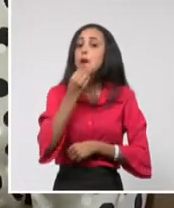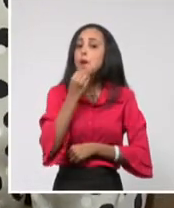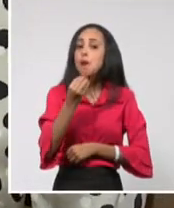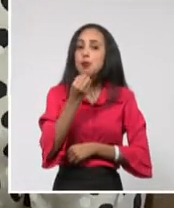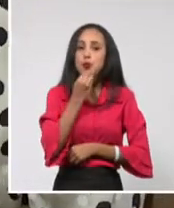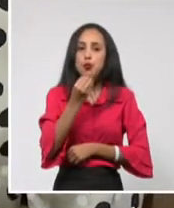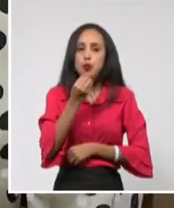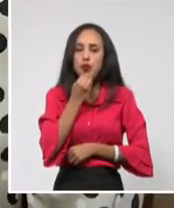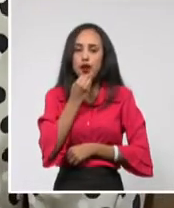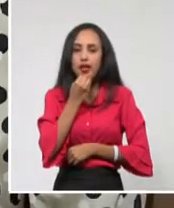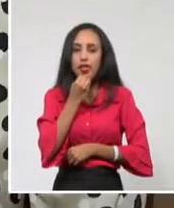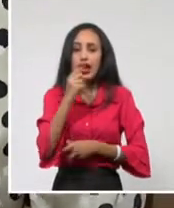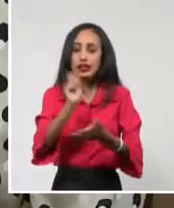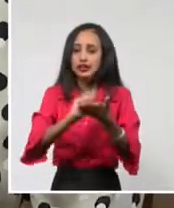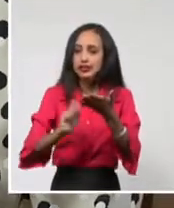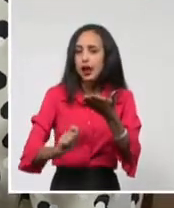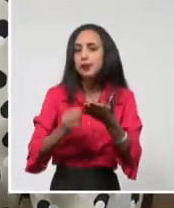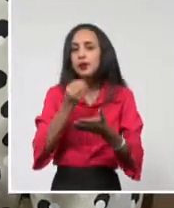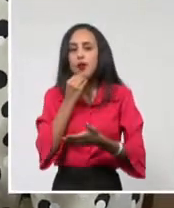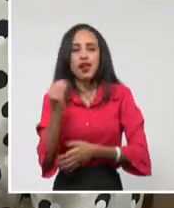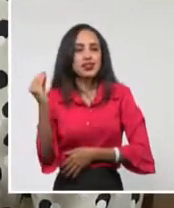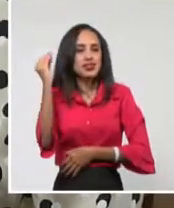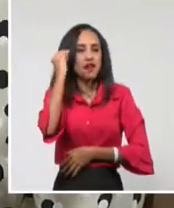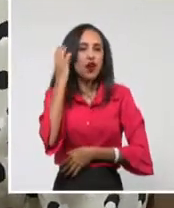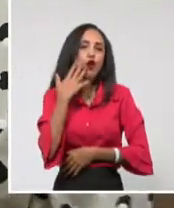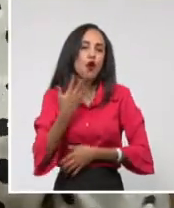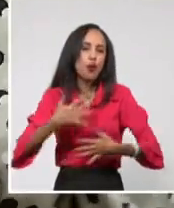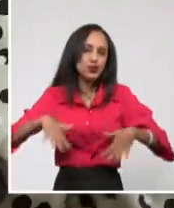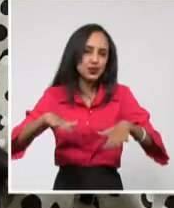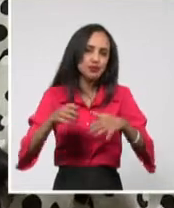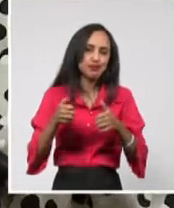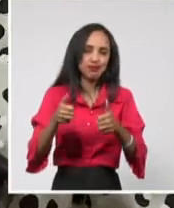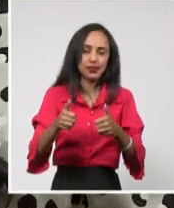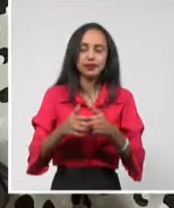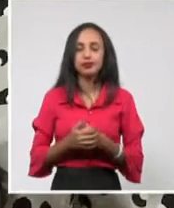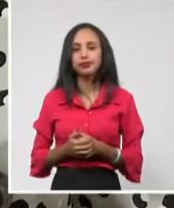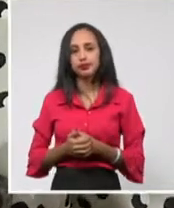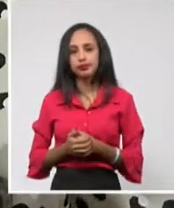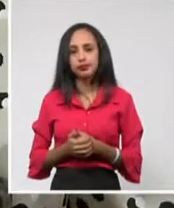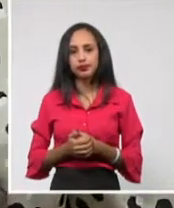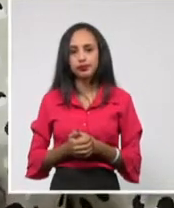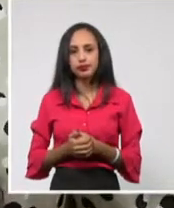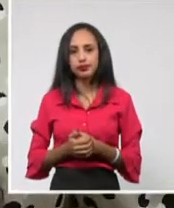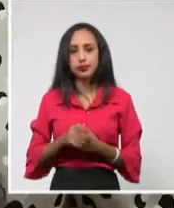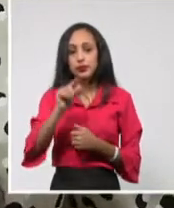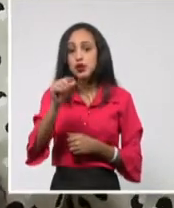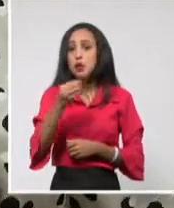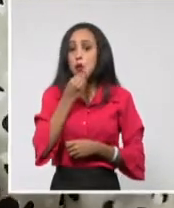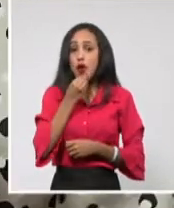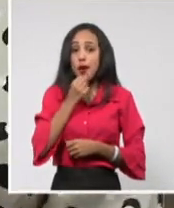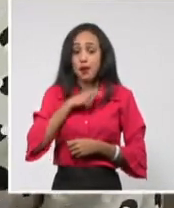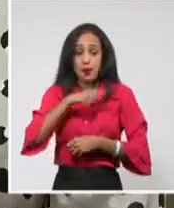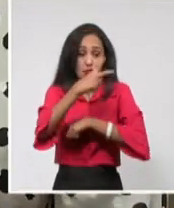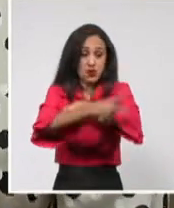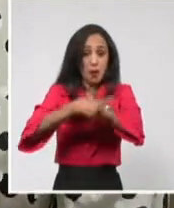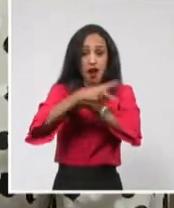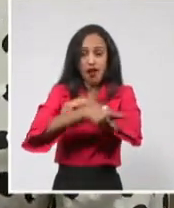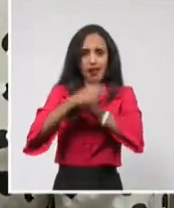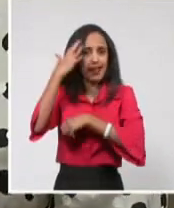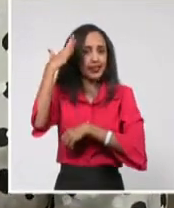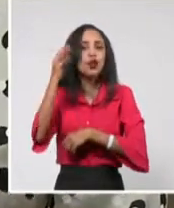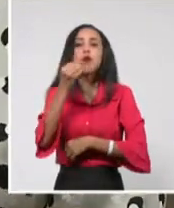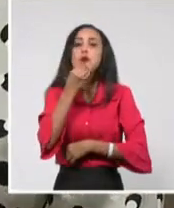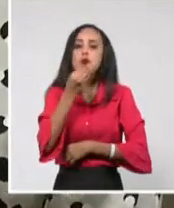de los trámites que se están realizando. En un futuro cercano se prevé que el inversor pueda acceder desde su país de origen y hacer parte